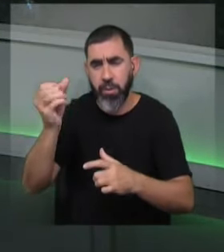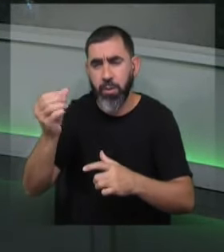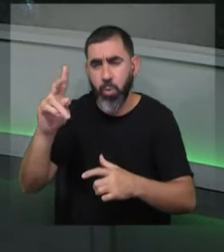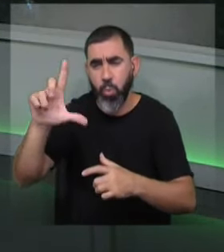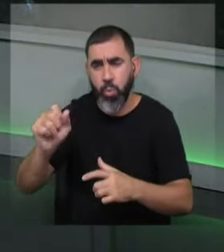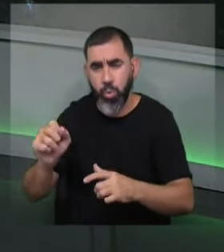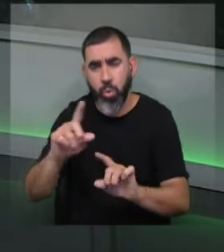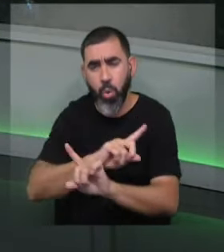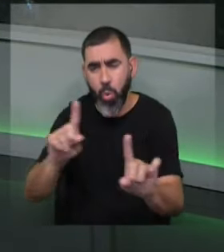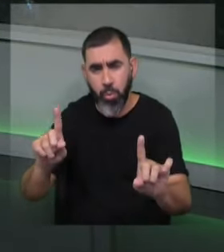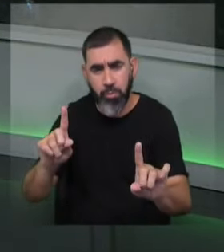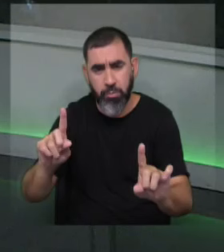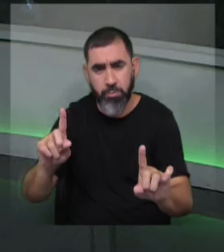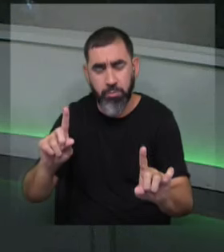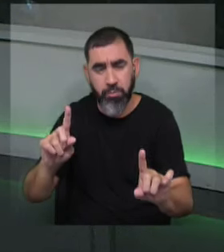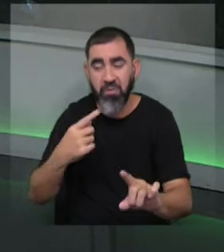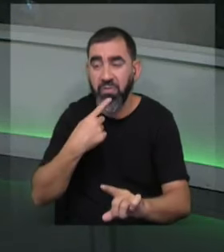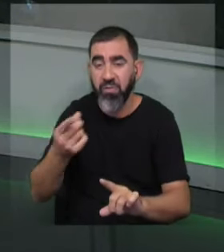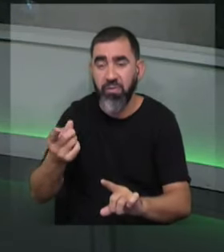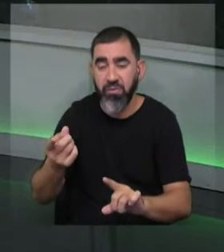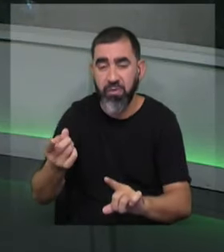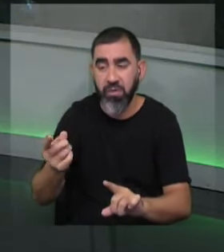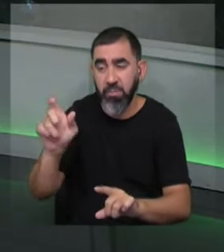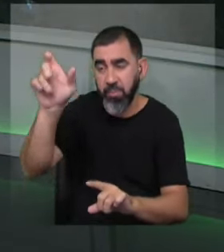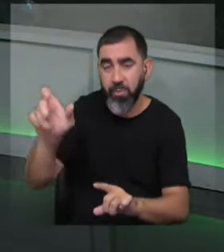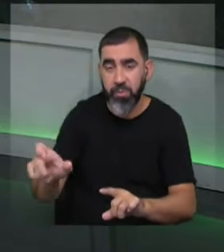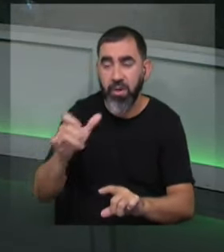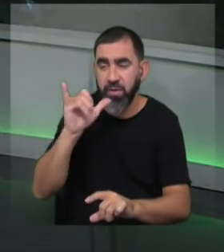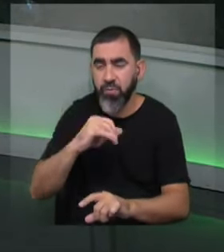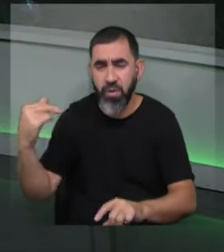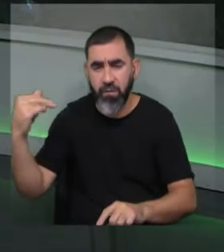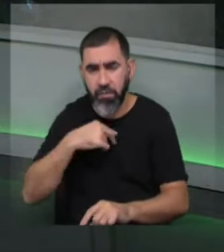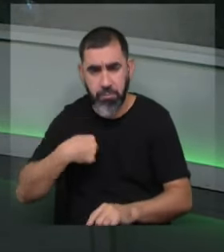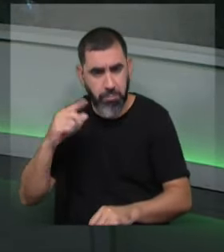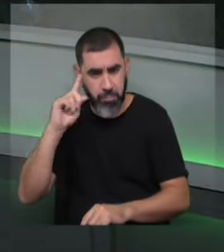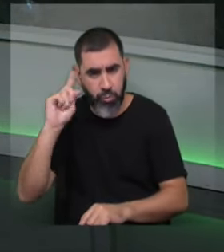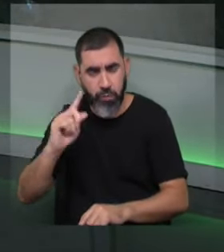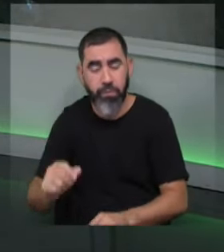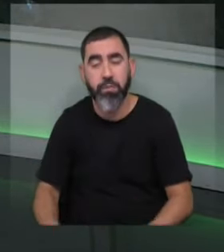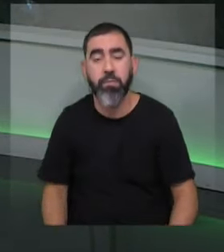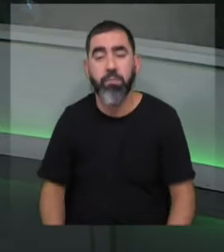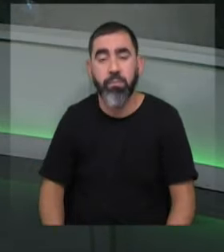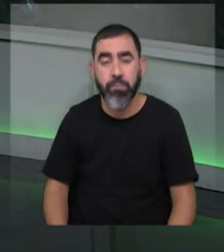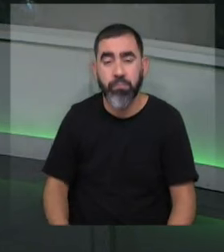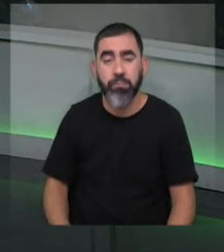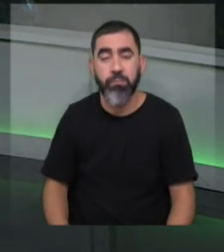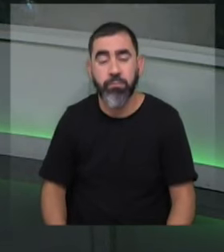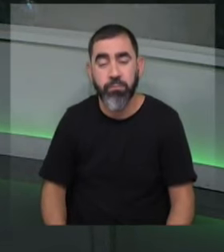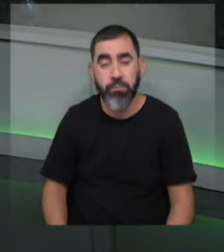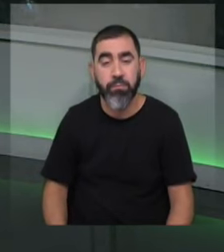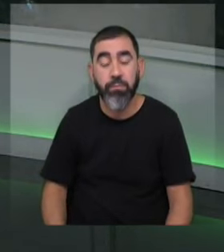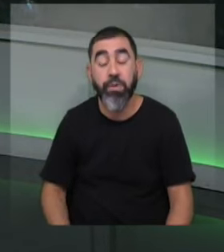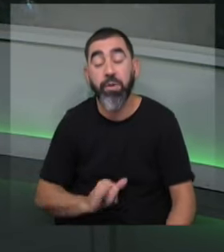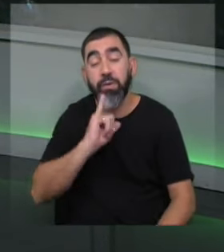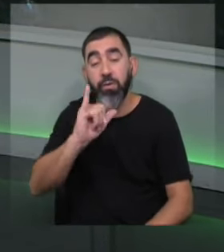tampoco ni que haya dicho, que le haya dicho Paula Díaz que la denuncia era falsa. En declaraciones también a Radio Sarandí, la titular de la investigación